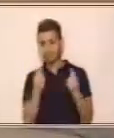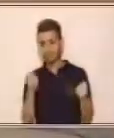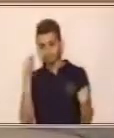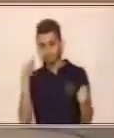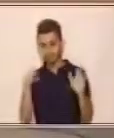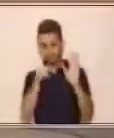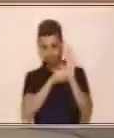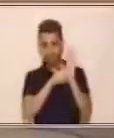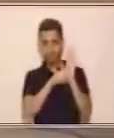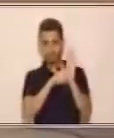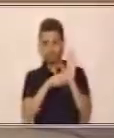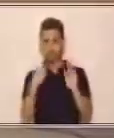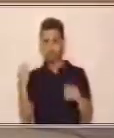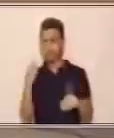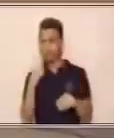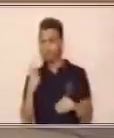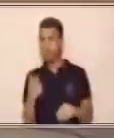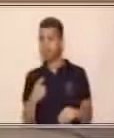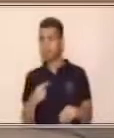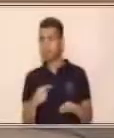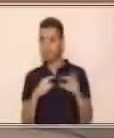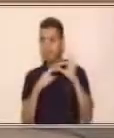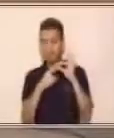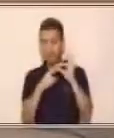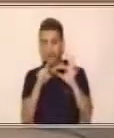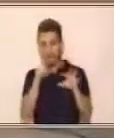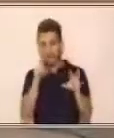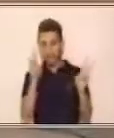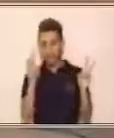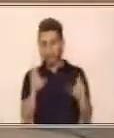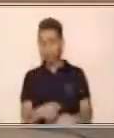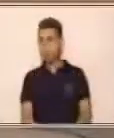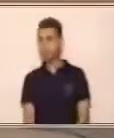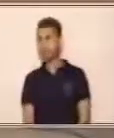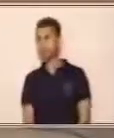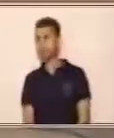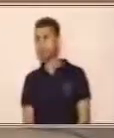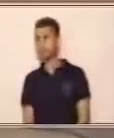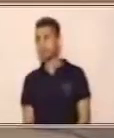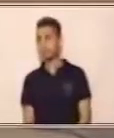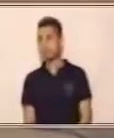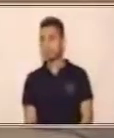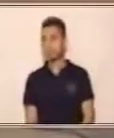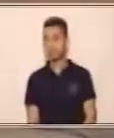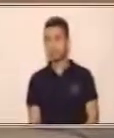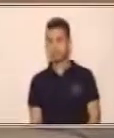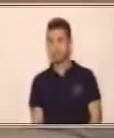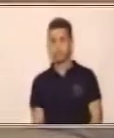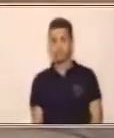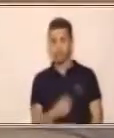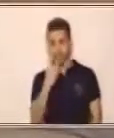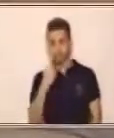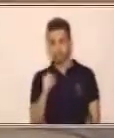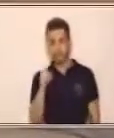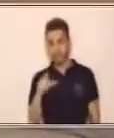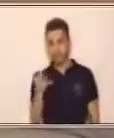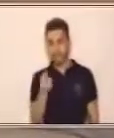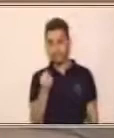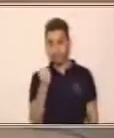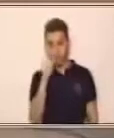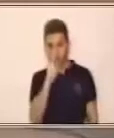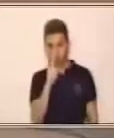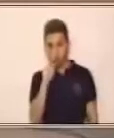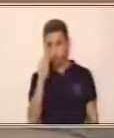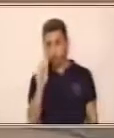que nos está dando un caso muy especial. 1 en la parte entera,